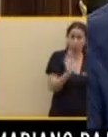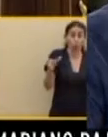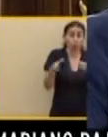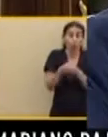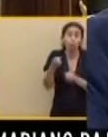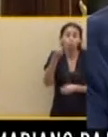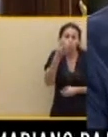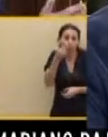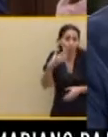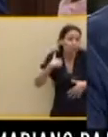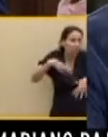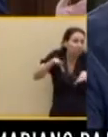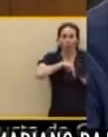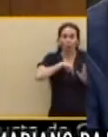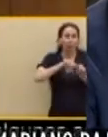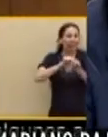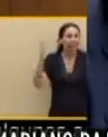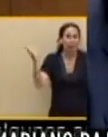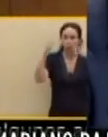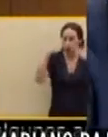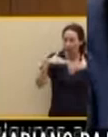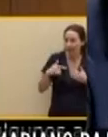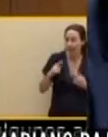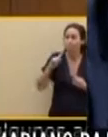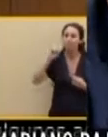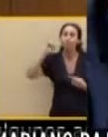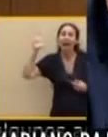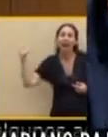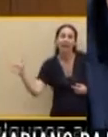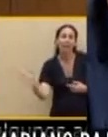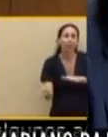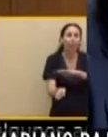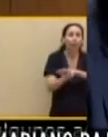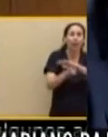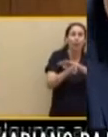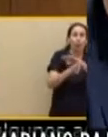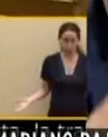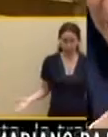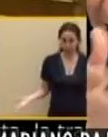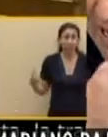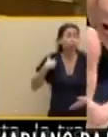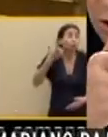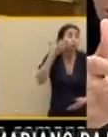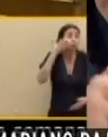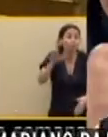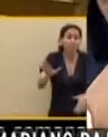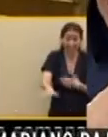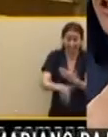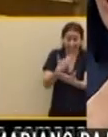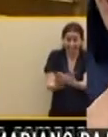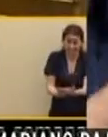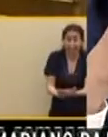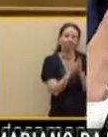estaba cuando el partido este conservador estaba atascado en 314 y por tanto no tenía tenía 10 más de los unionistas